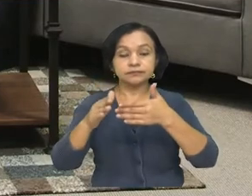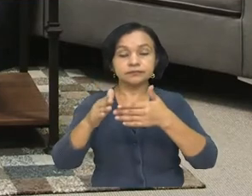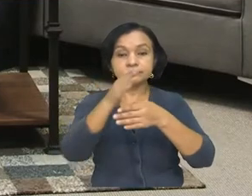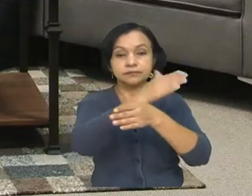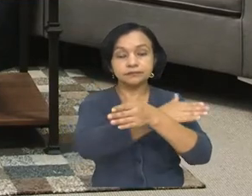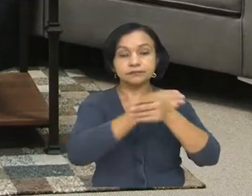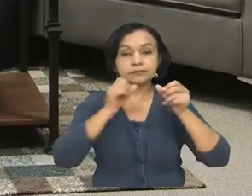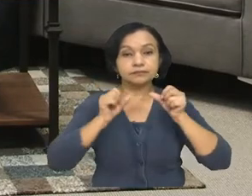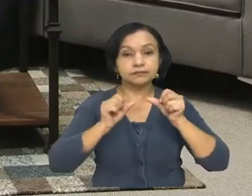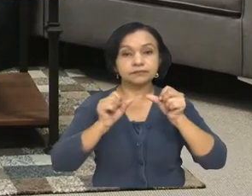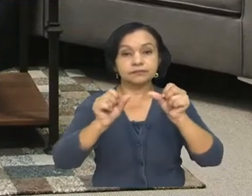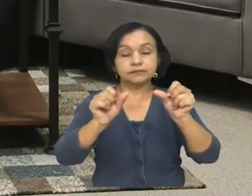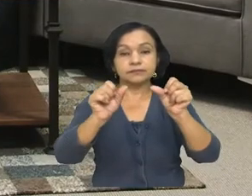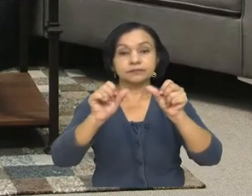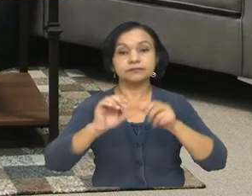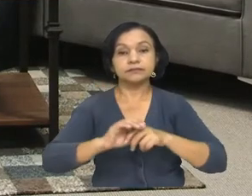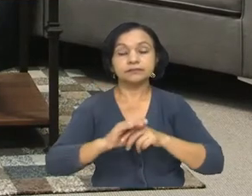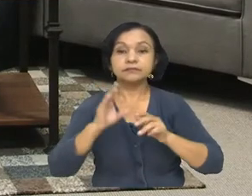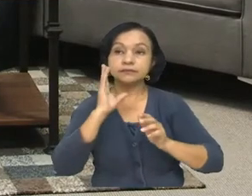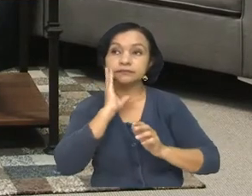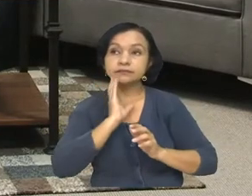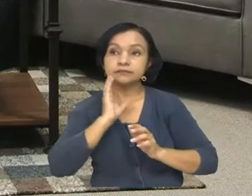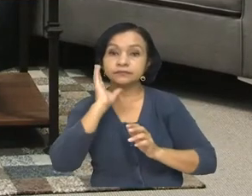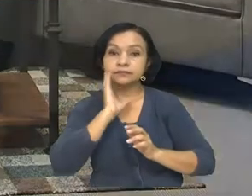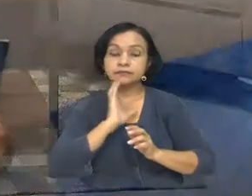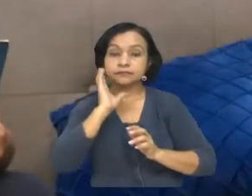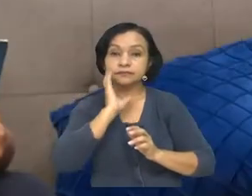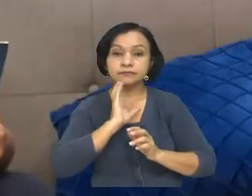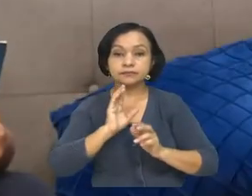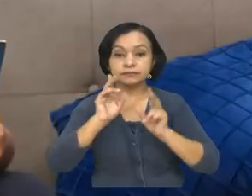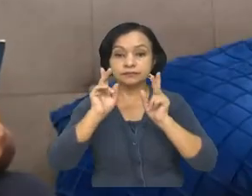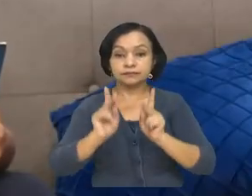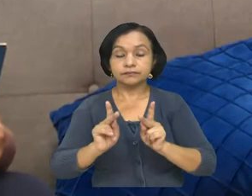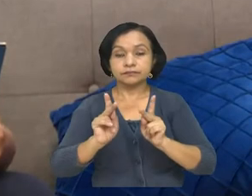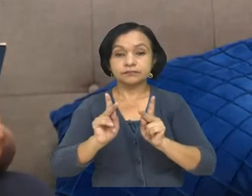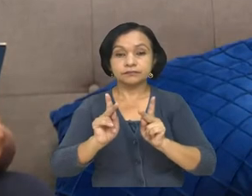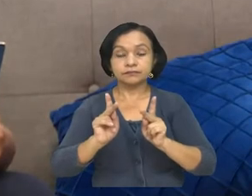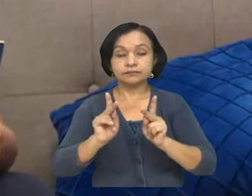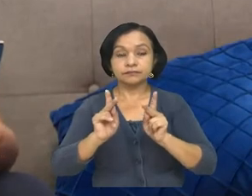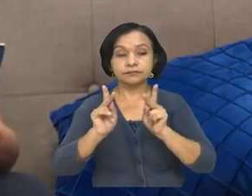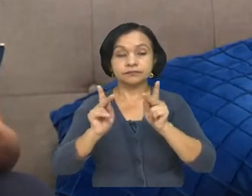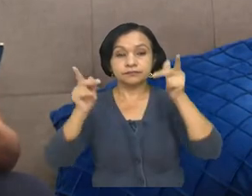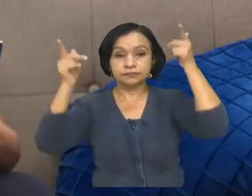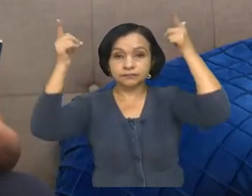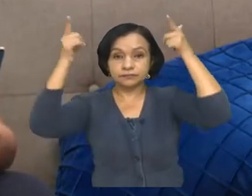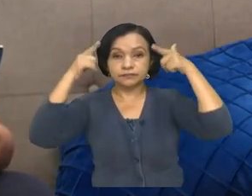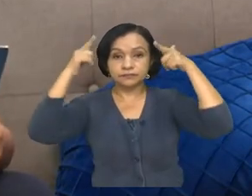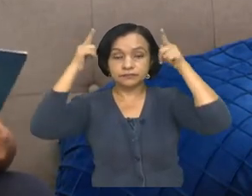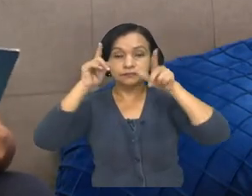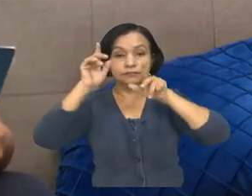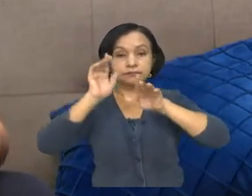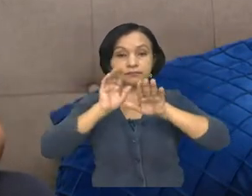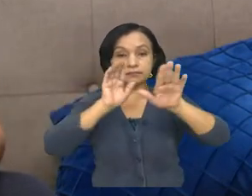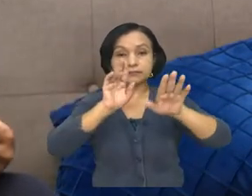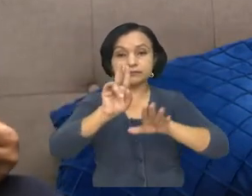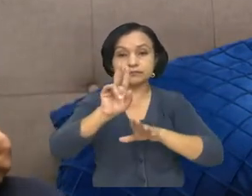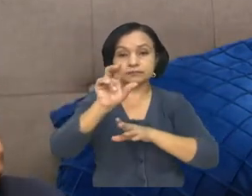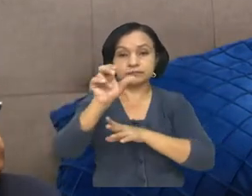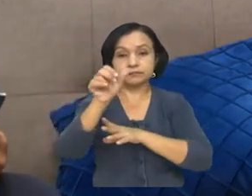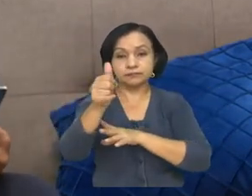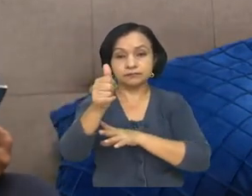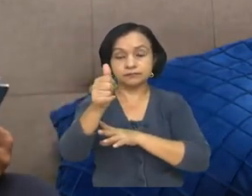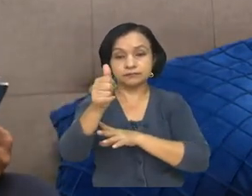continuar conversando sobre esta experiencia de un sobreviviente del repliegue a Masaya ocurrido un 26